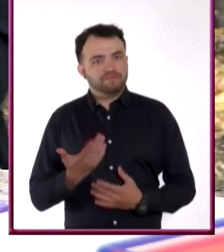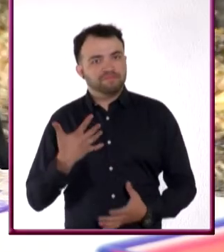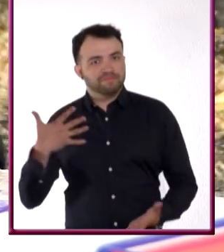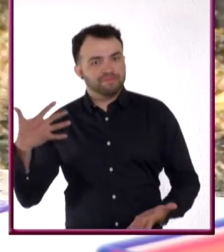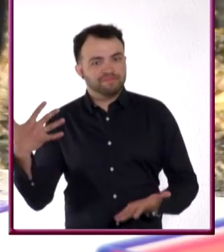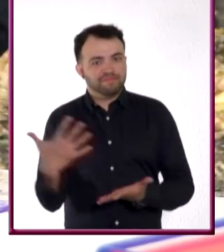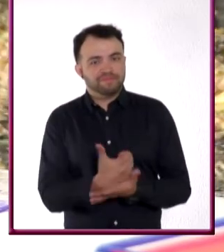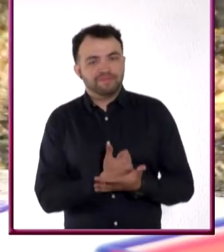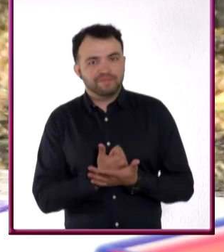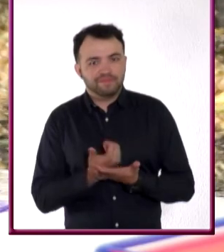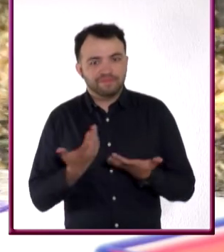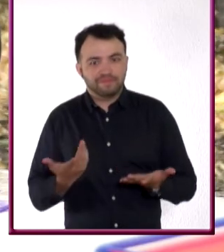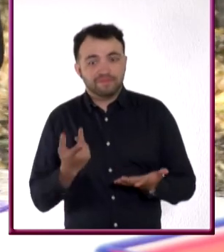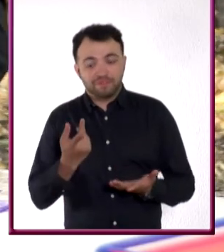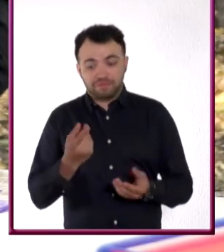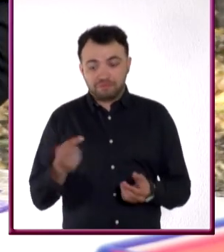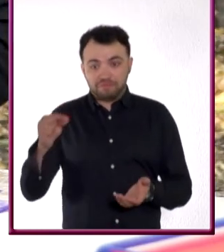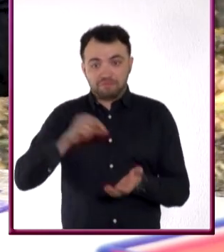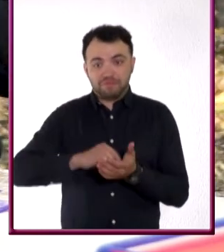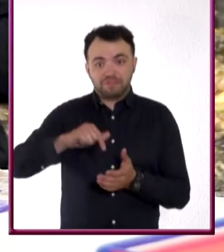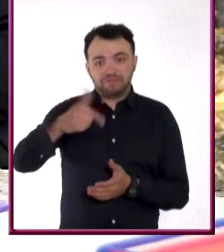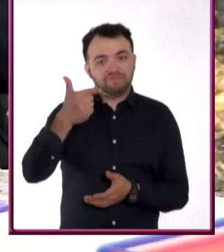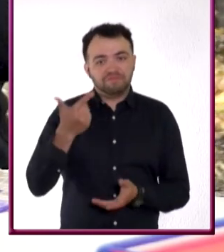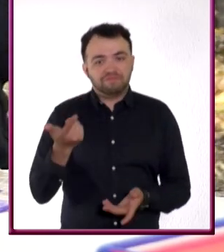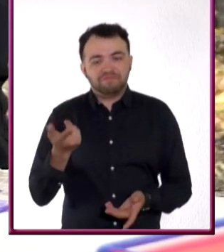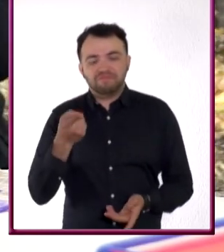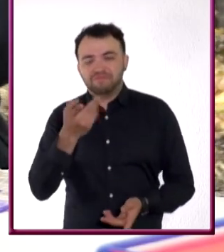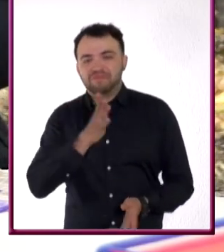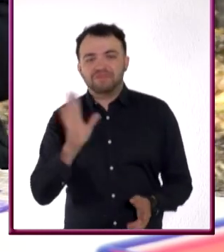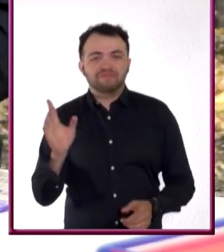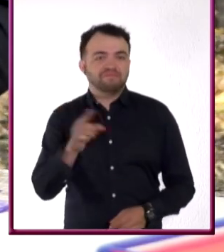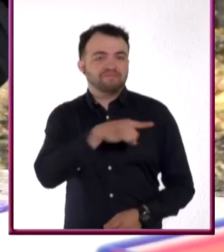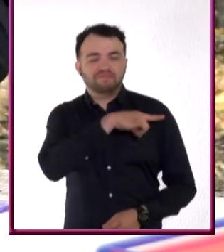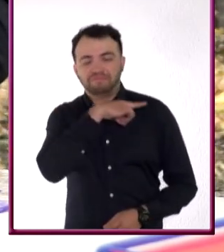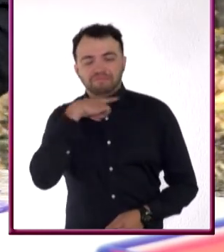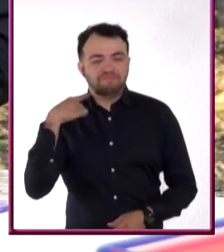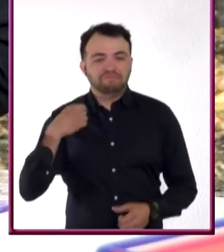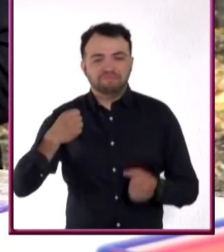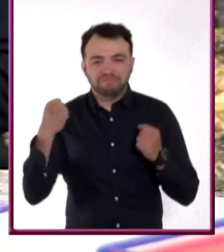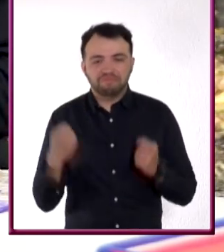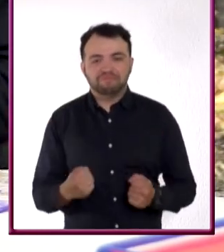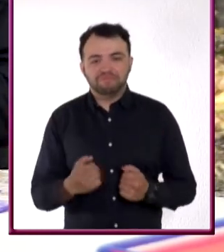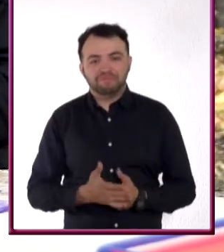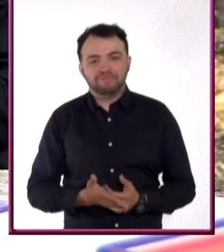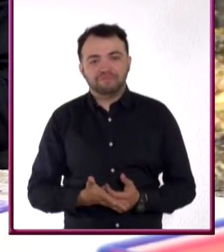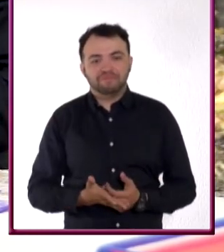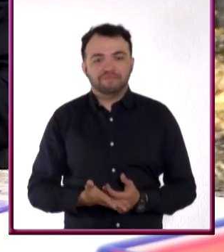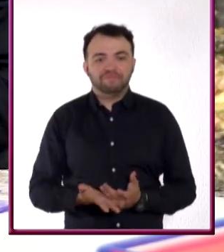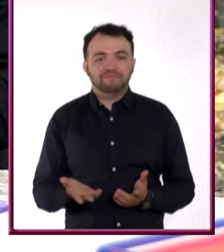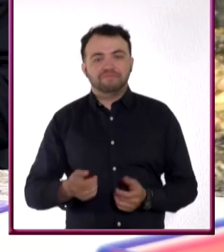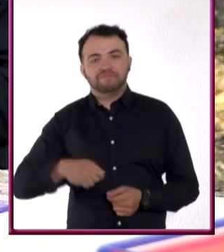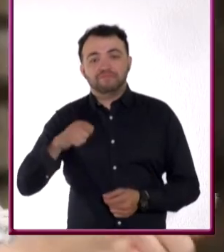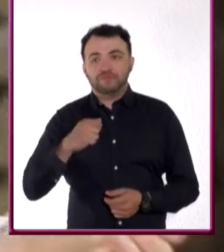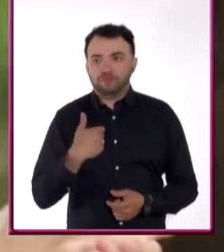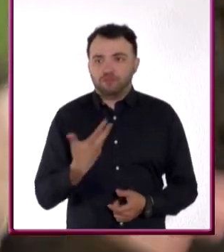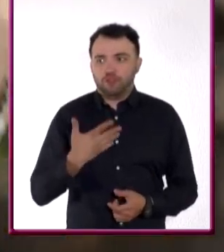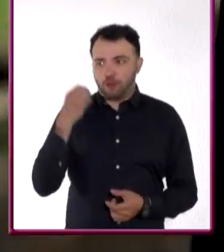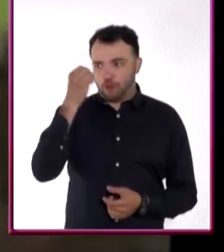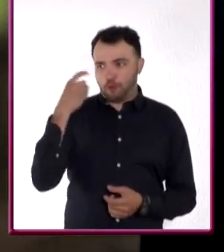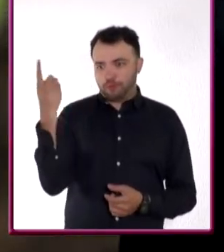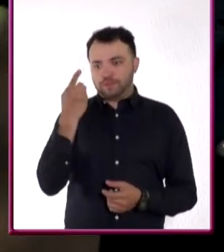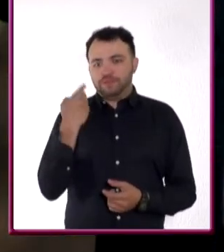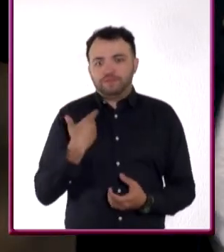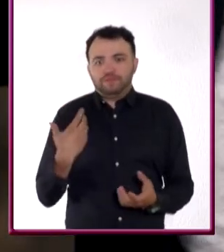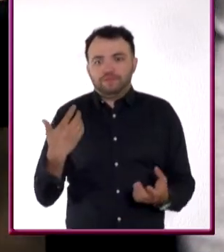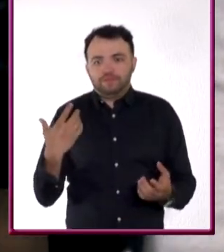ya te gané. Aunque sacas ese 11 y caigas en tu territorio, básicamente estás en quiebra, Dimara. Ay, ya déjame en paz. Todavía tengo oportunidad. Venga, venga. Siente